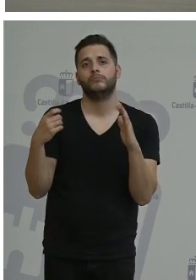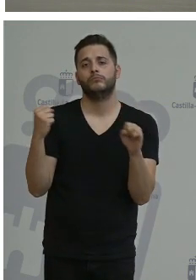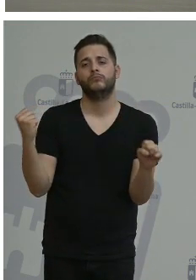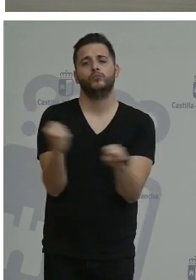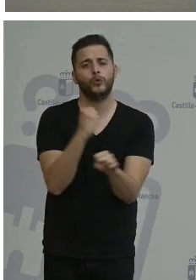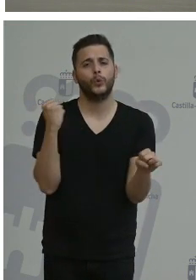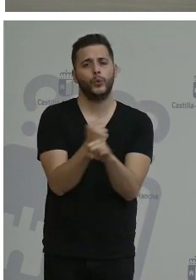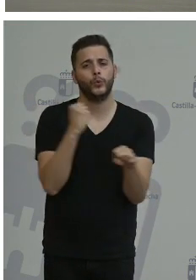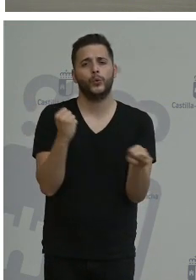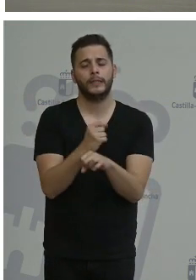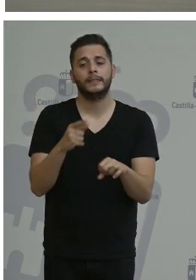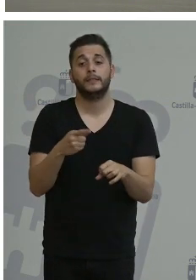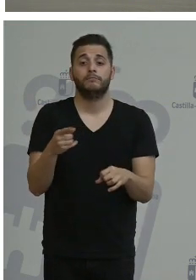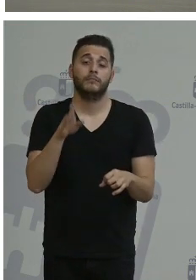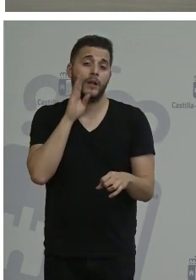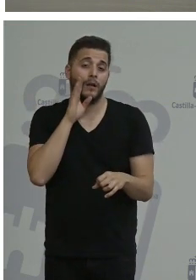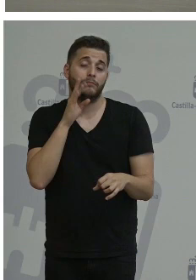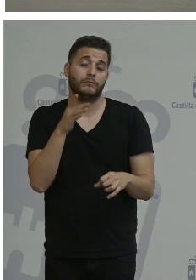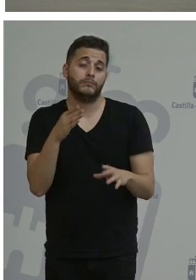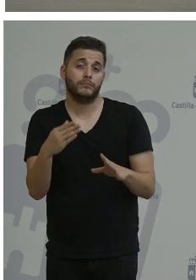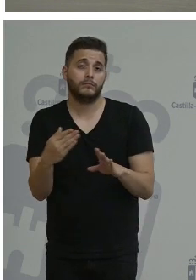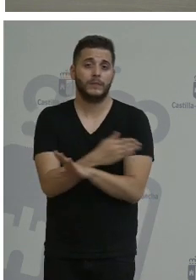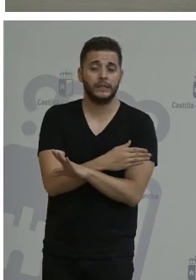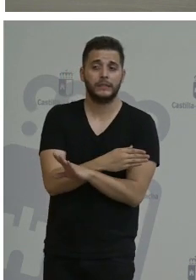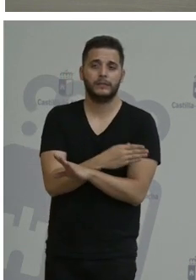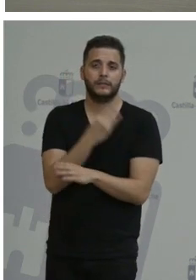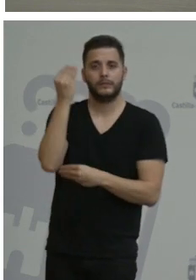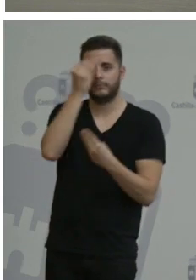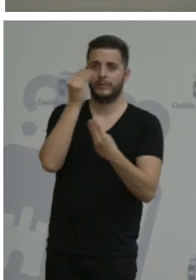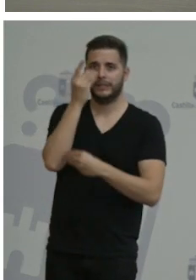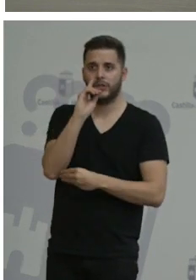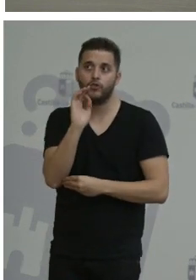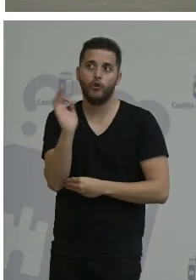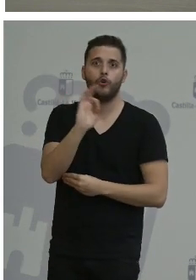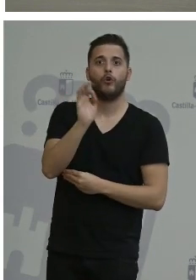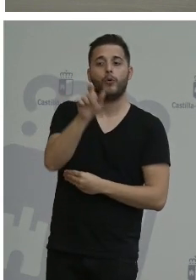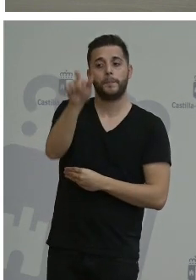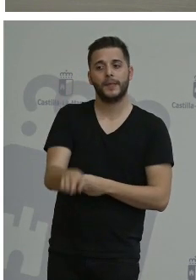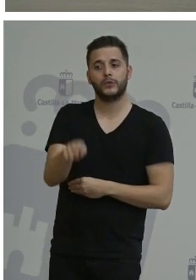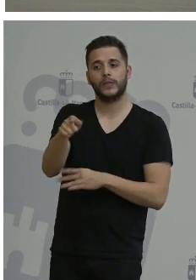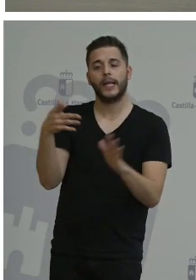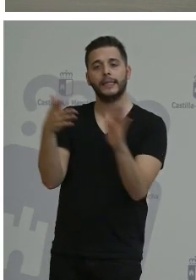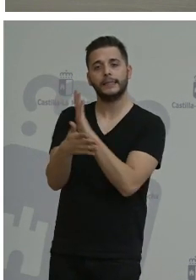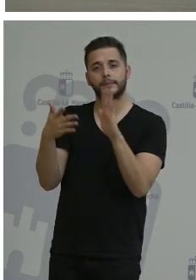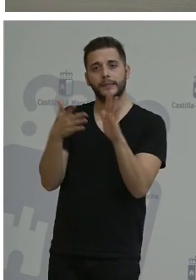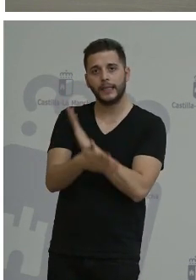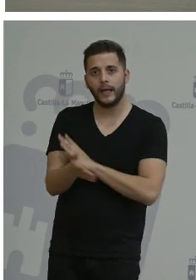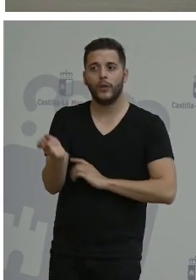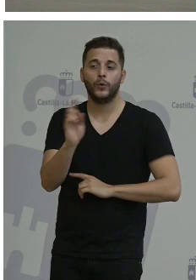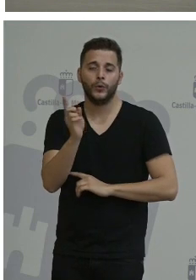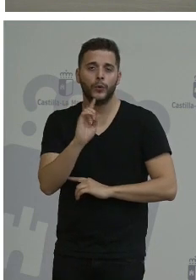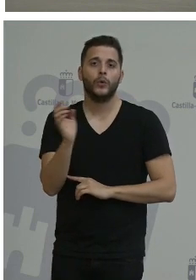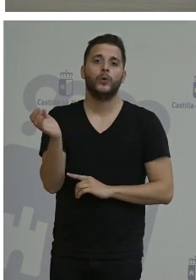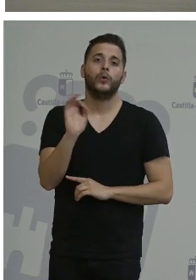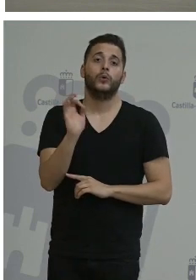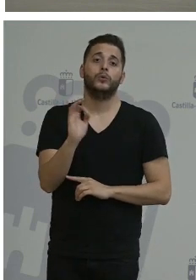con anterioridad planteado o explicado a esa persona y también cuando